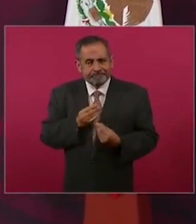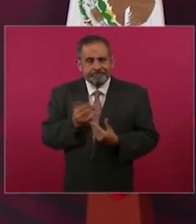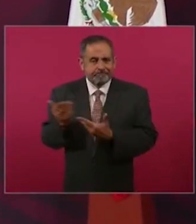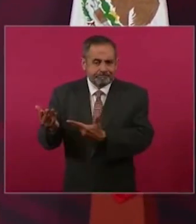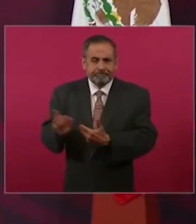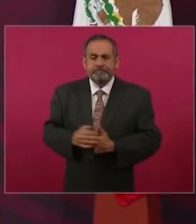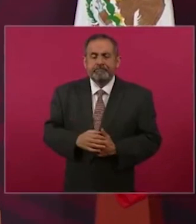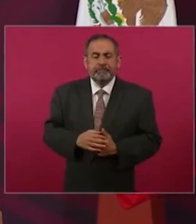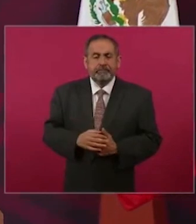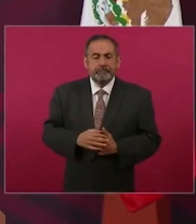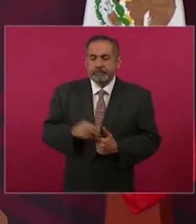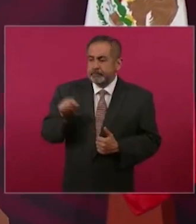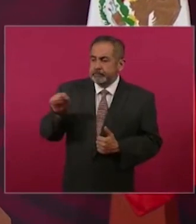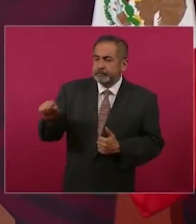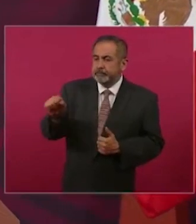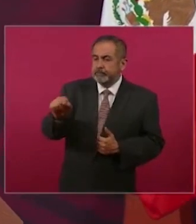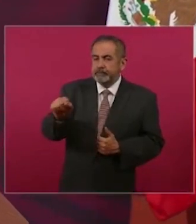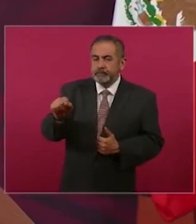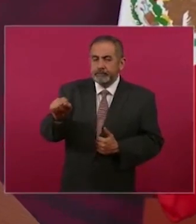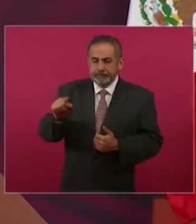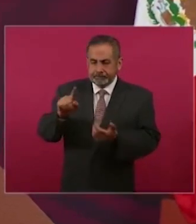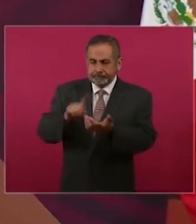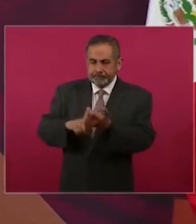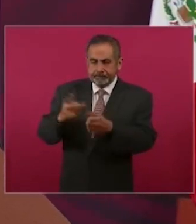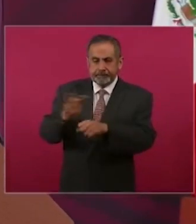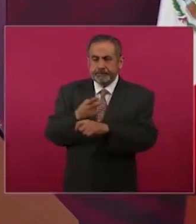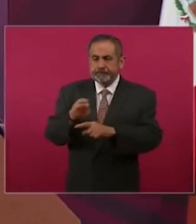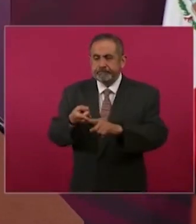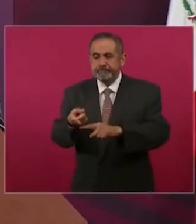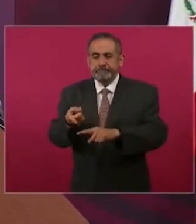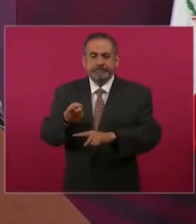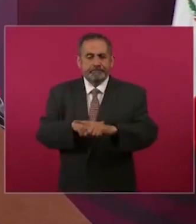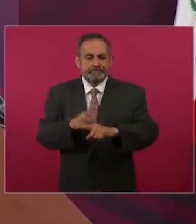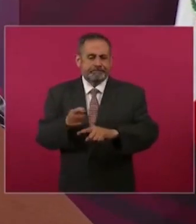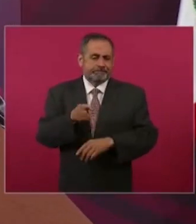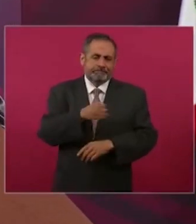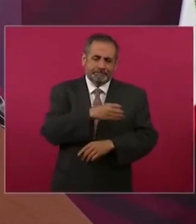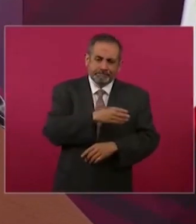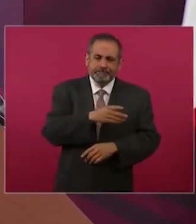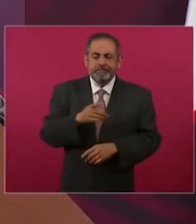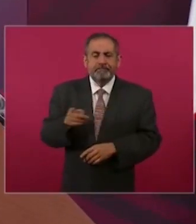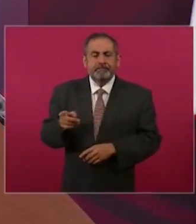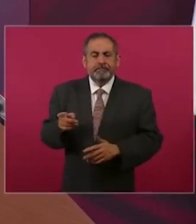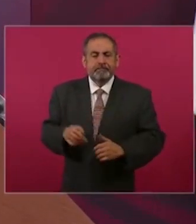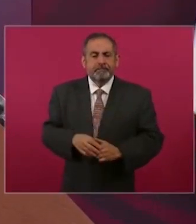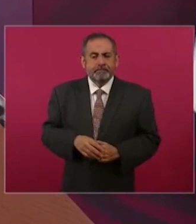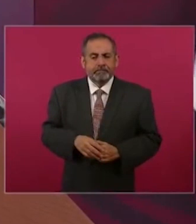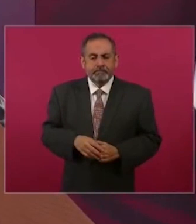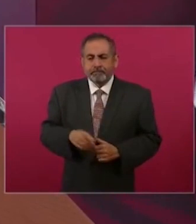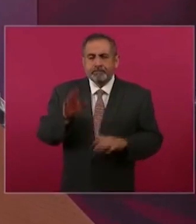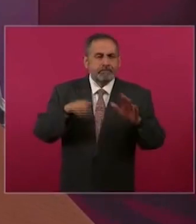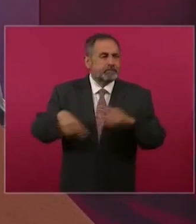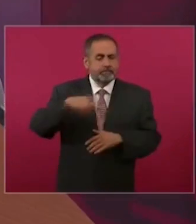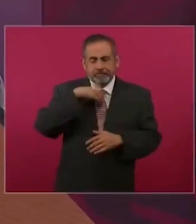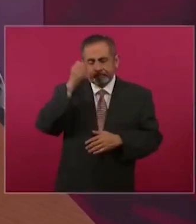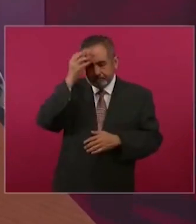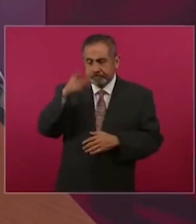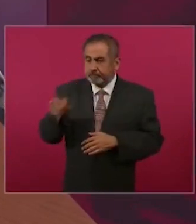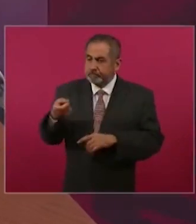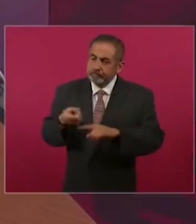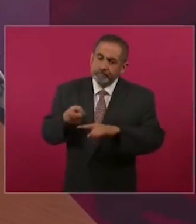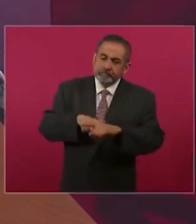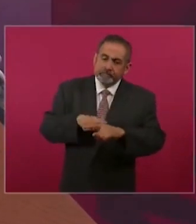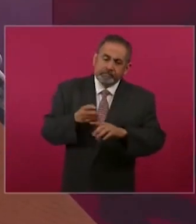a servir para que el pueblo sea también dividido